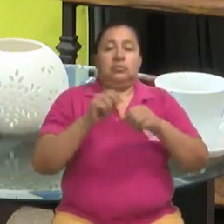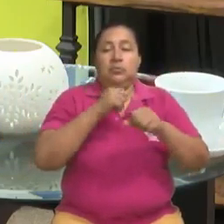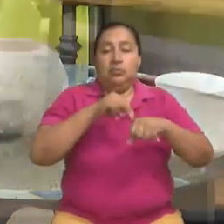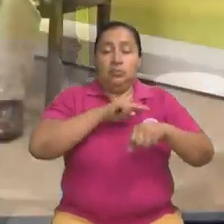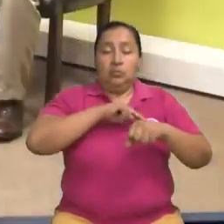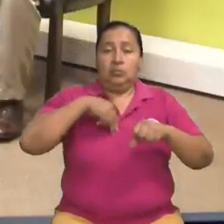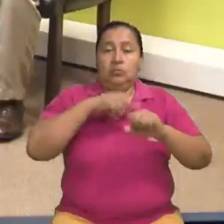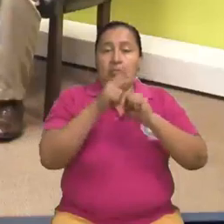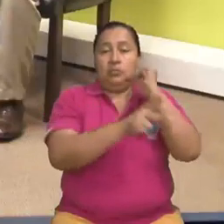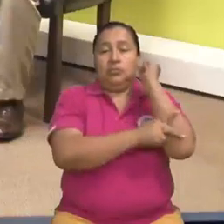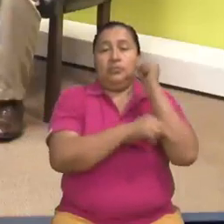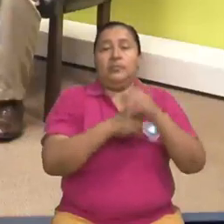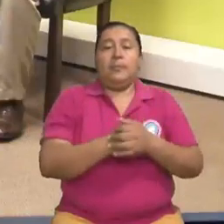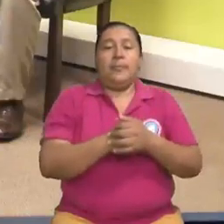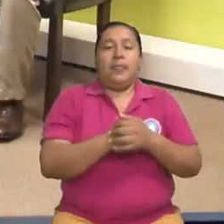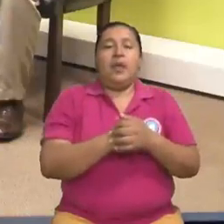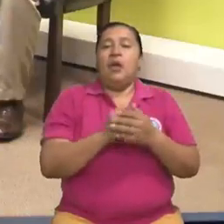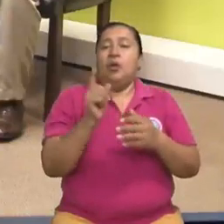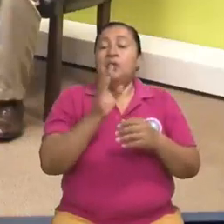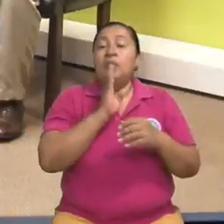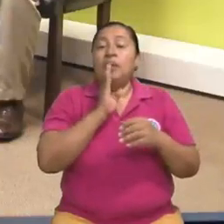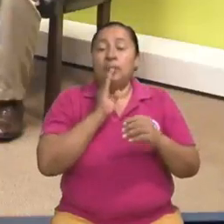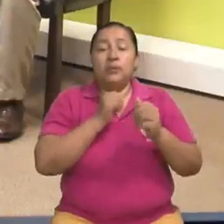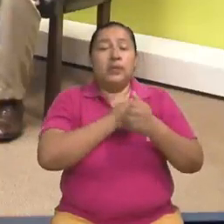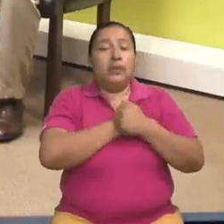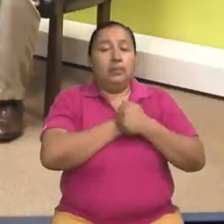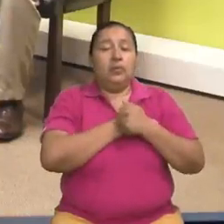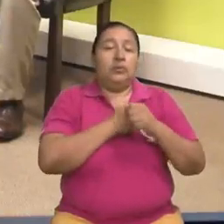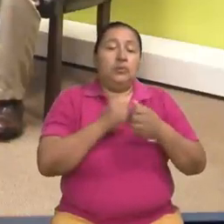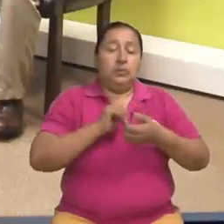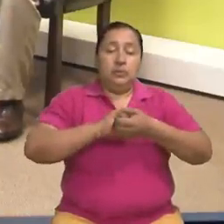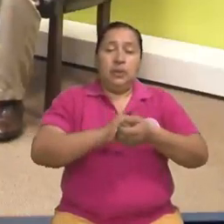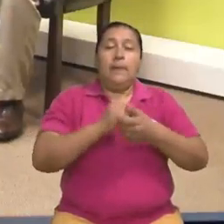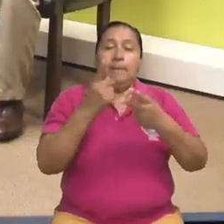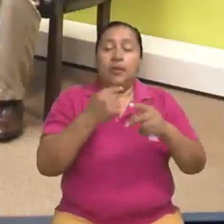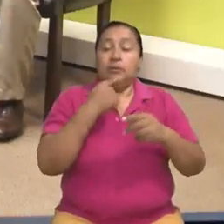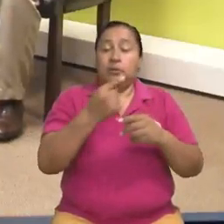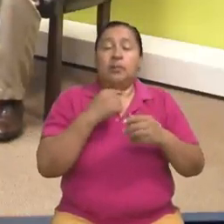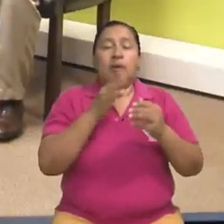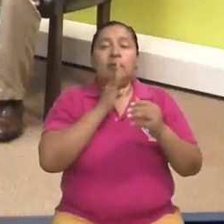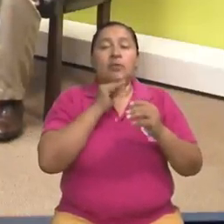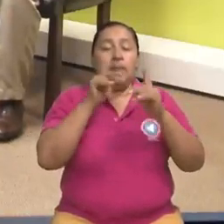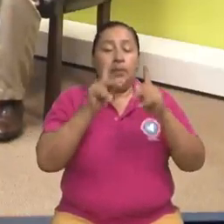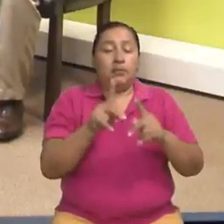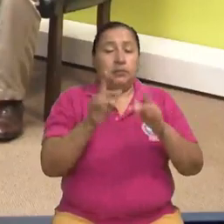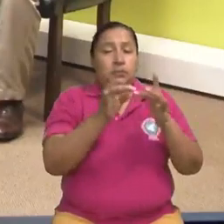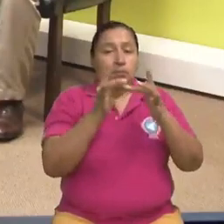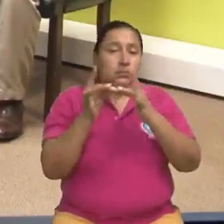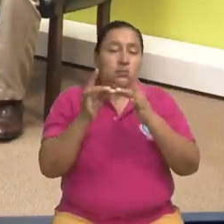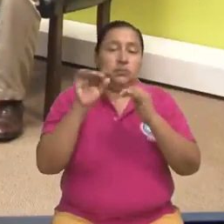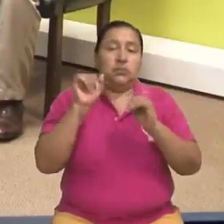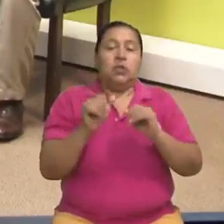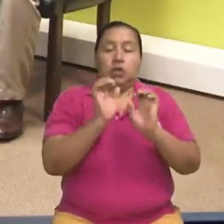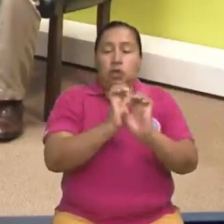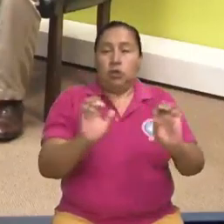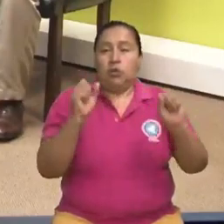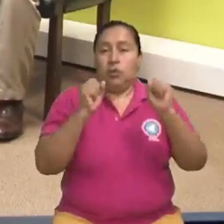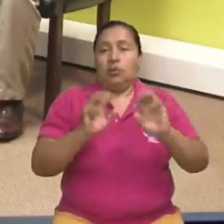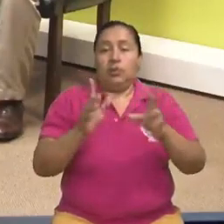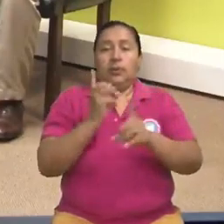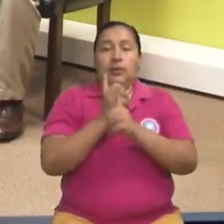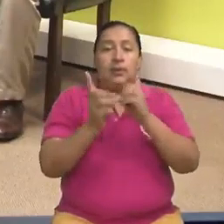país. No estamos hablando del amor y la amistad, pero sí estamos hablando de un ser muy especial como son nuestros niños y nuestras niñas, a quien también le